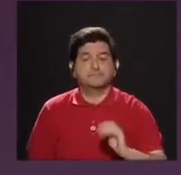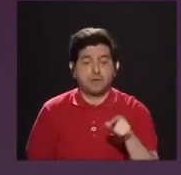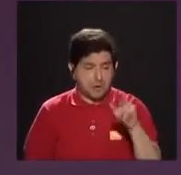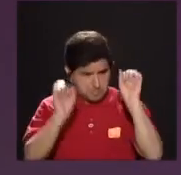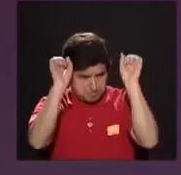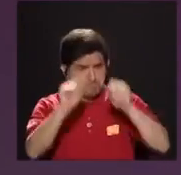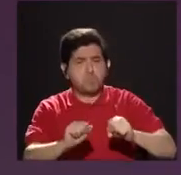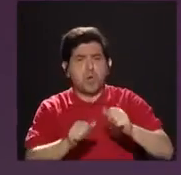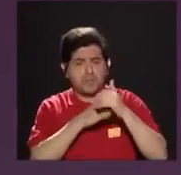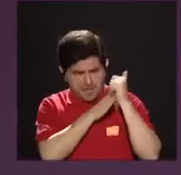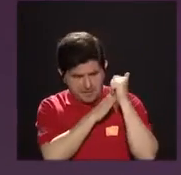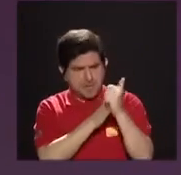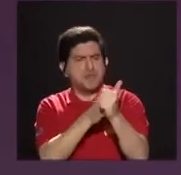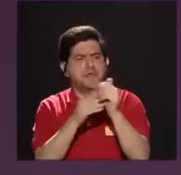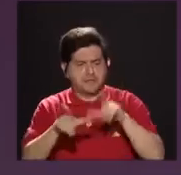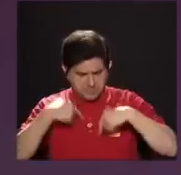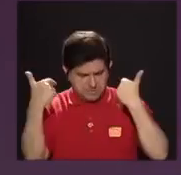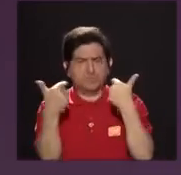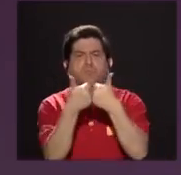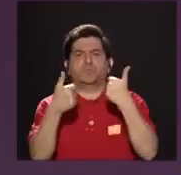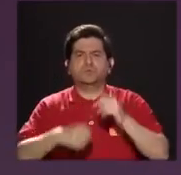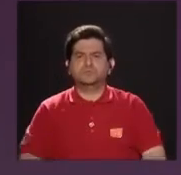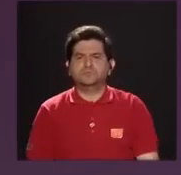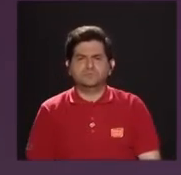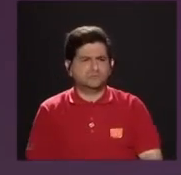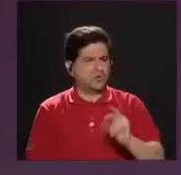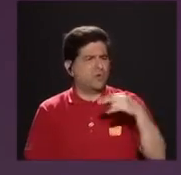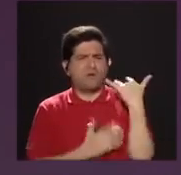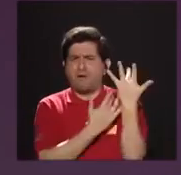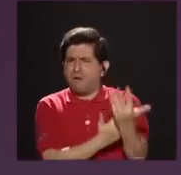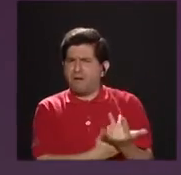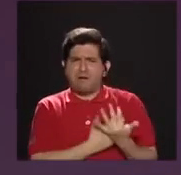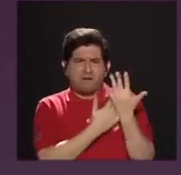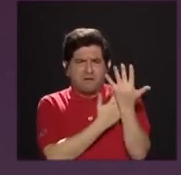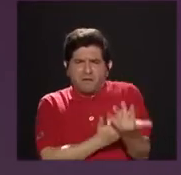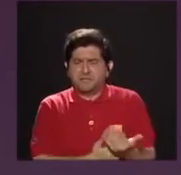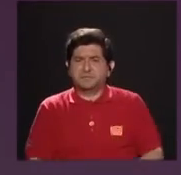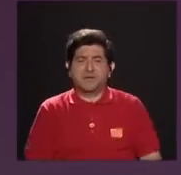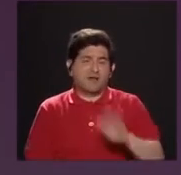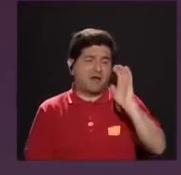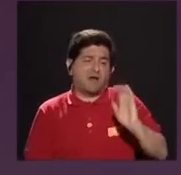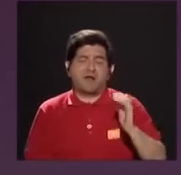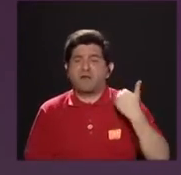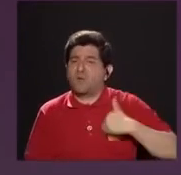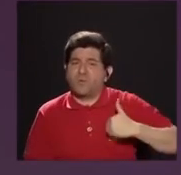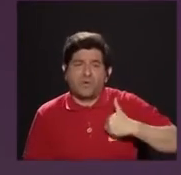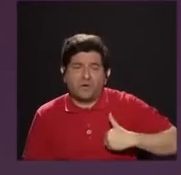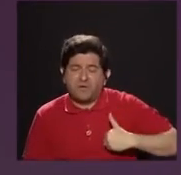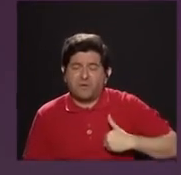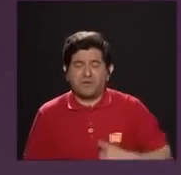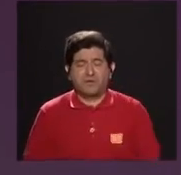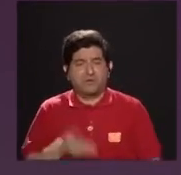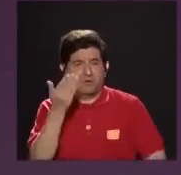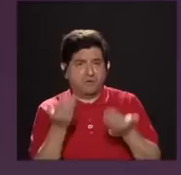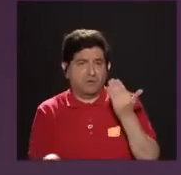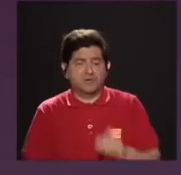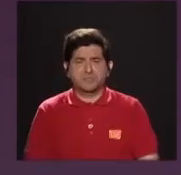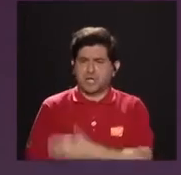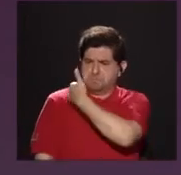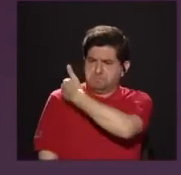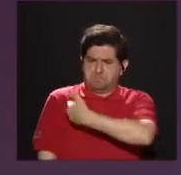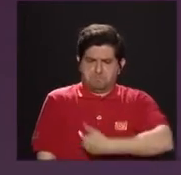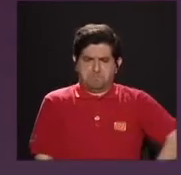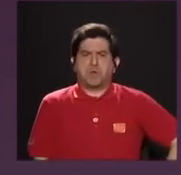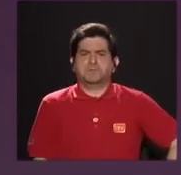son capaces de liderar grupos, de que no tienen que esperar a que sea un niño el que asuma la